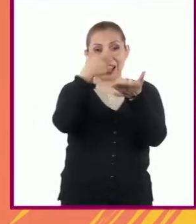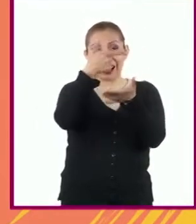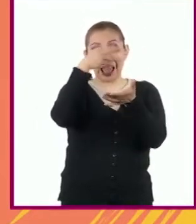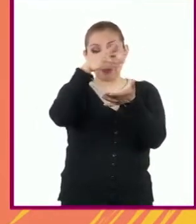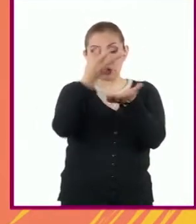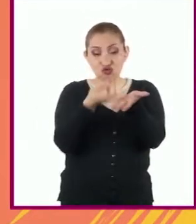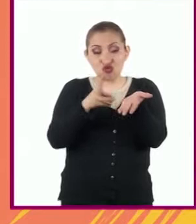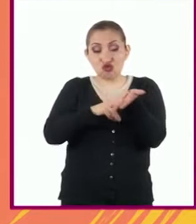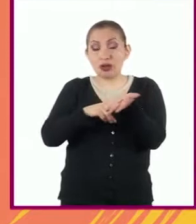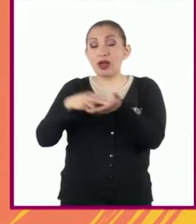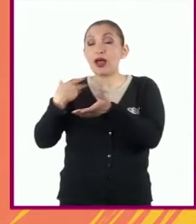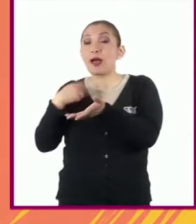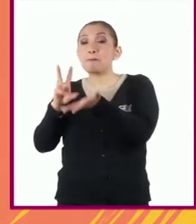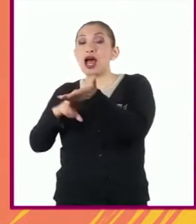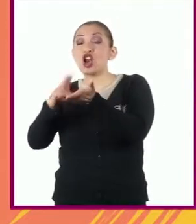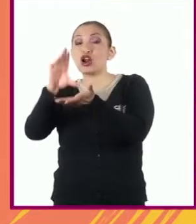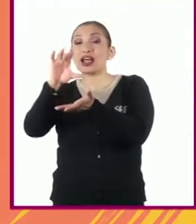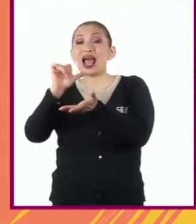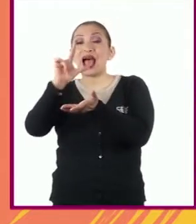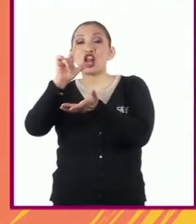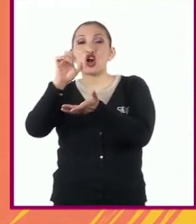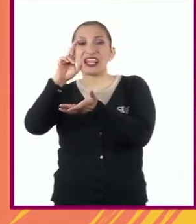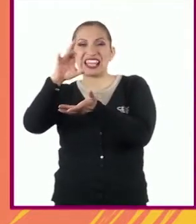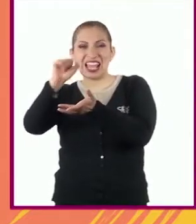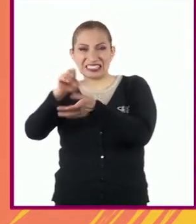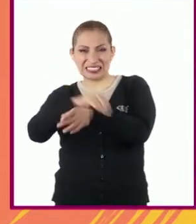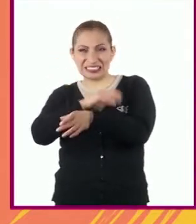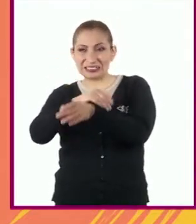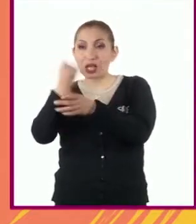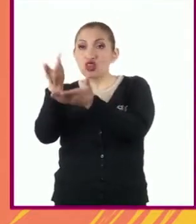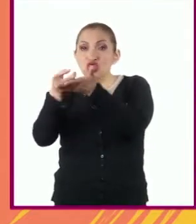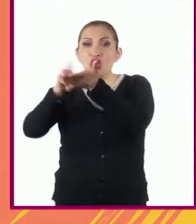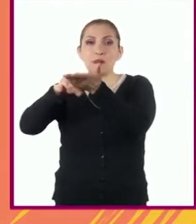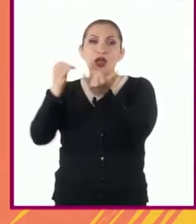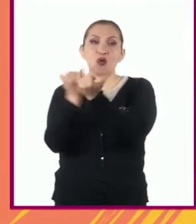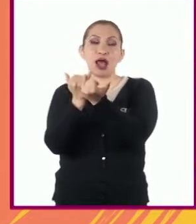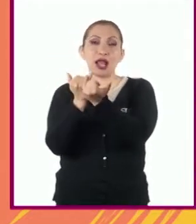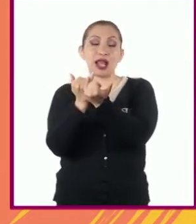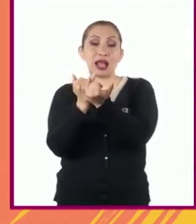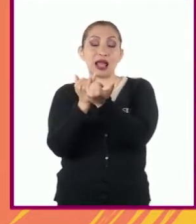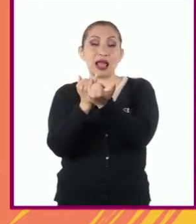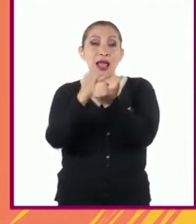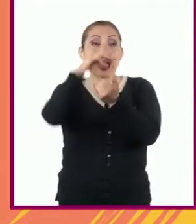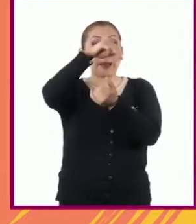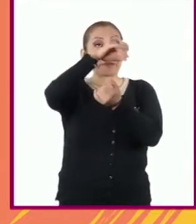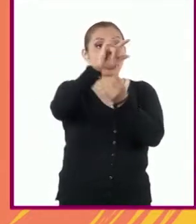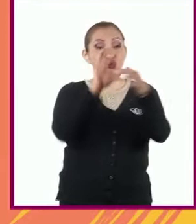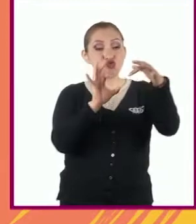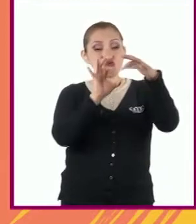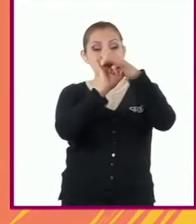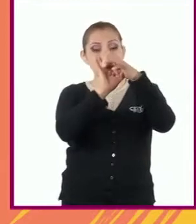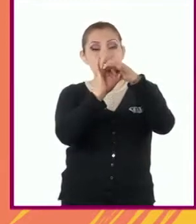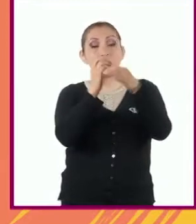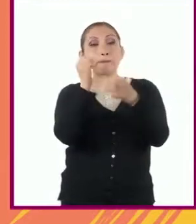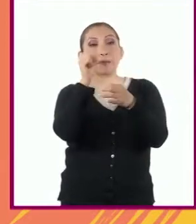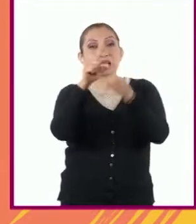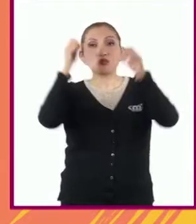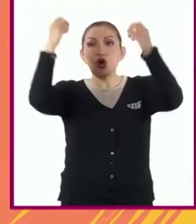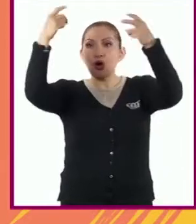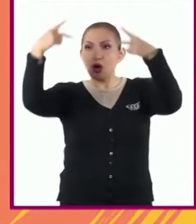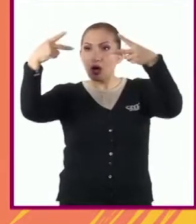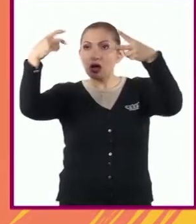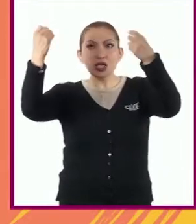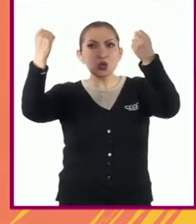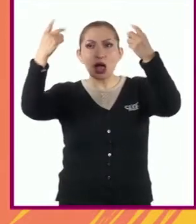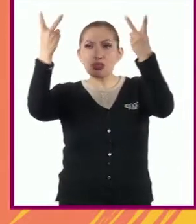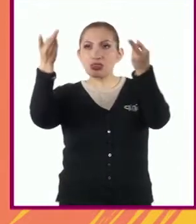el valor calórico aumenta al doble. Las magnitudes relacionadas aumentan en la misma